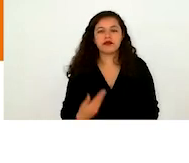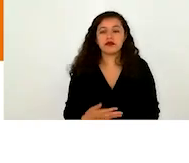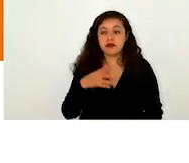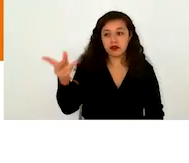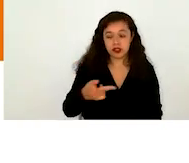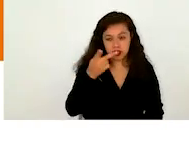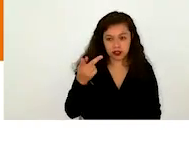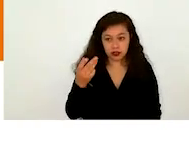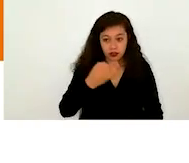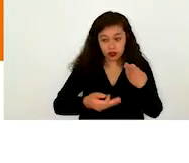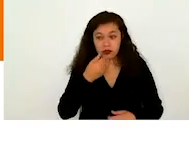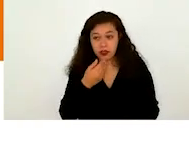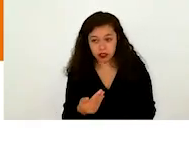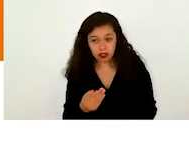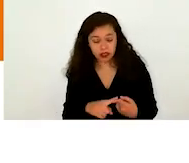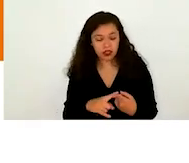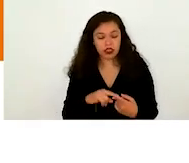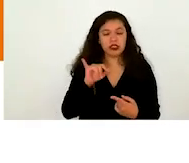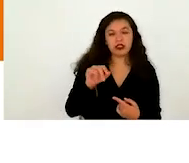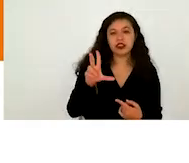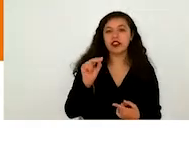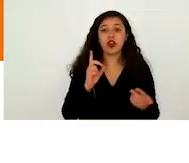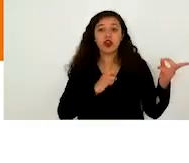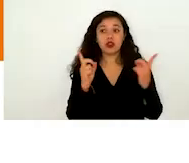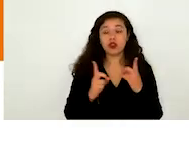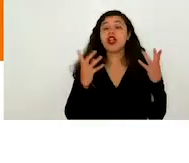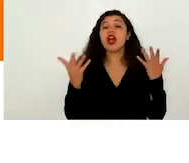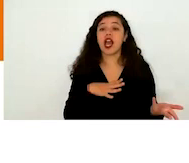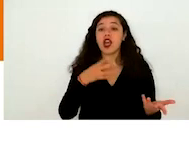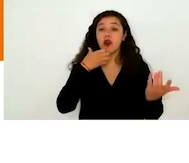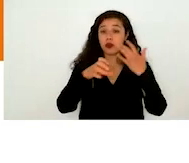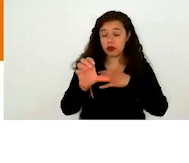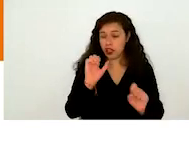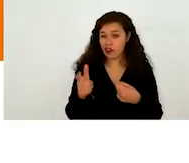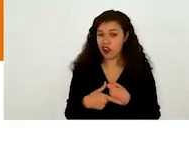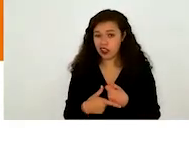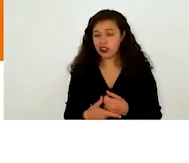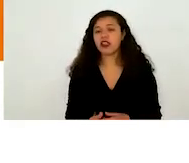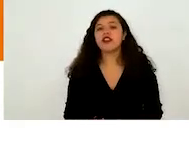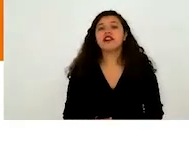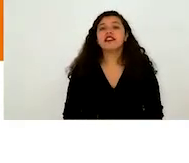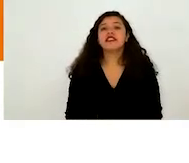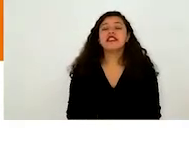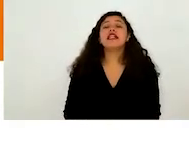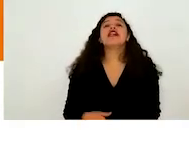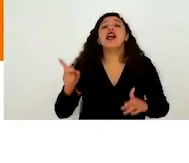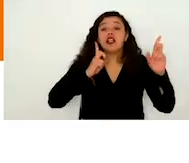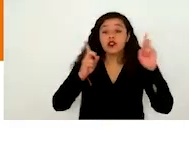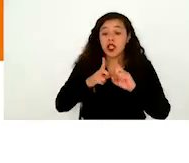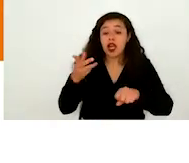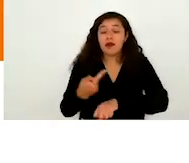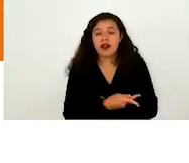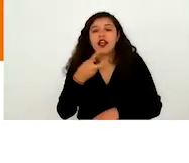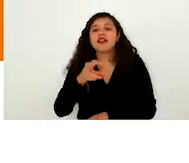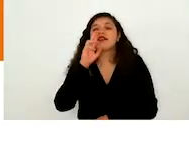todo bien si alguna duda algún comentario si esas dudas eran entonces siempre es